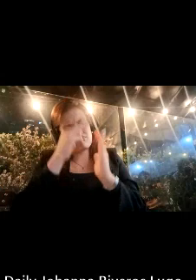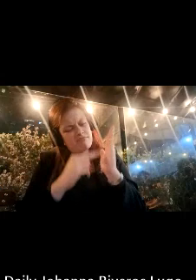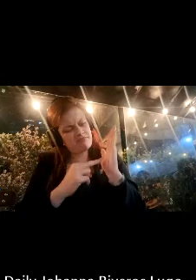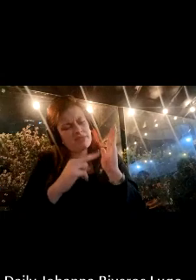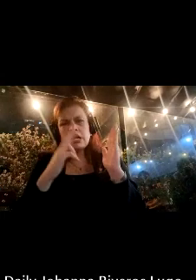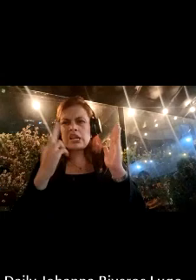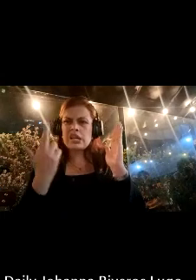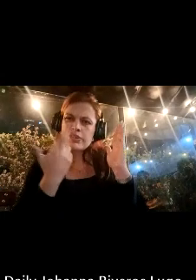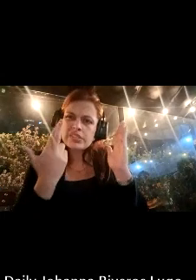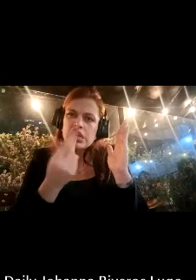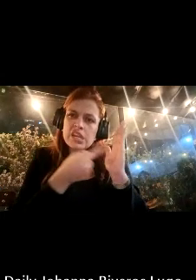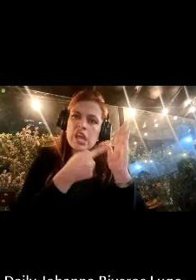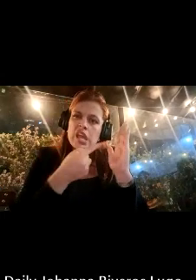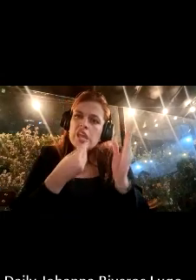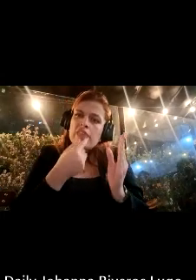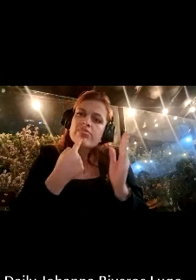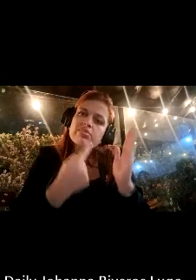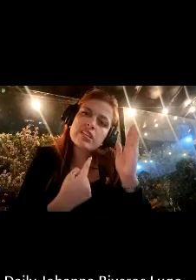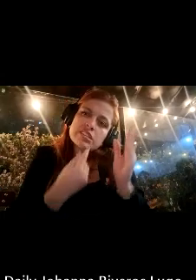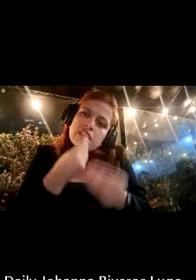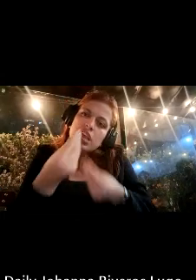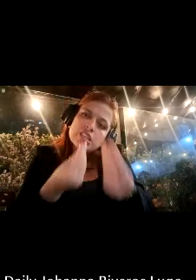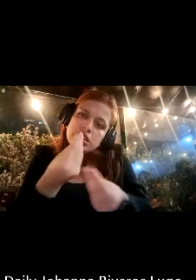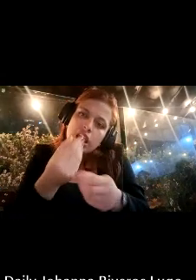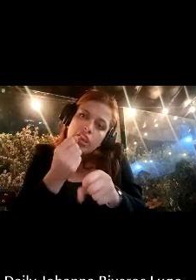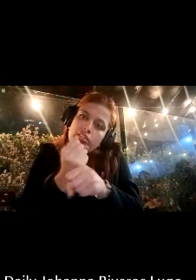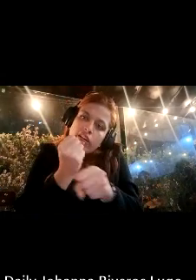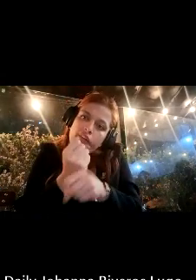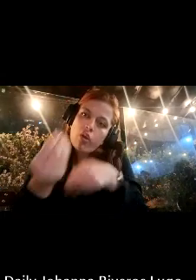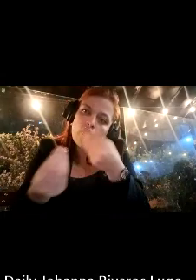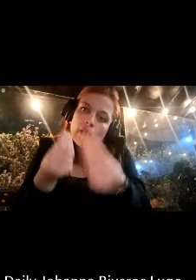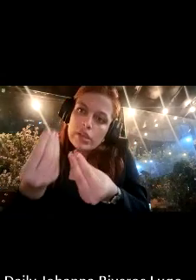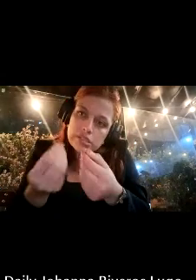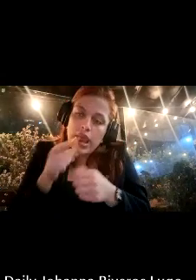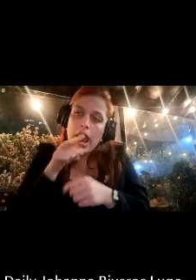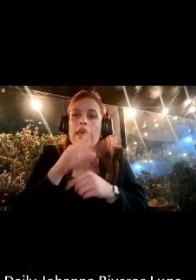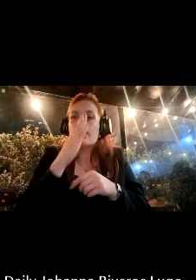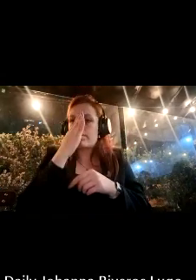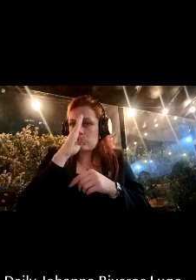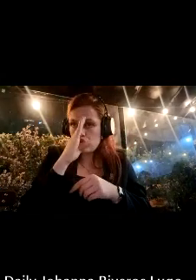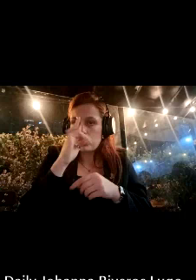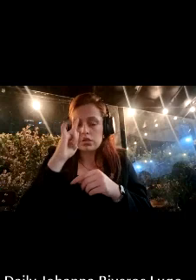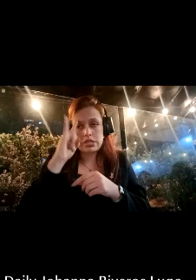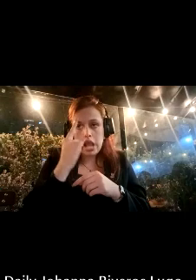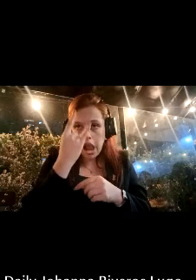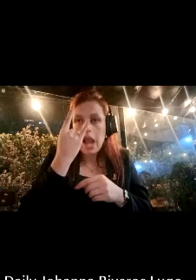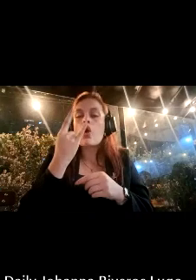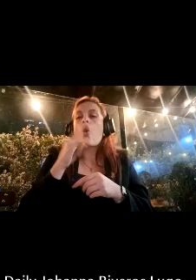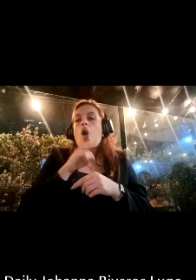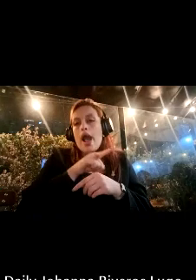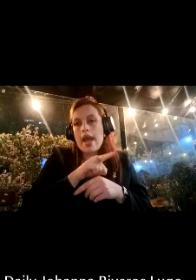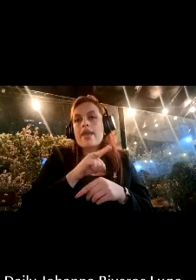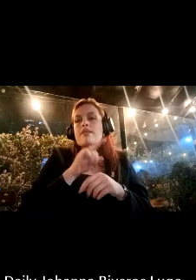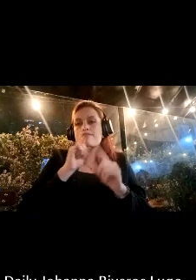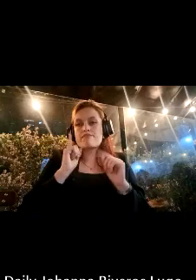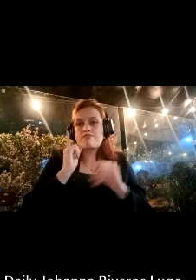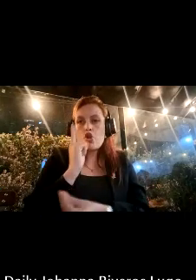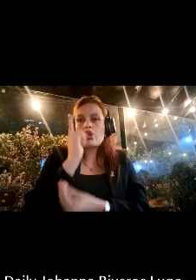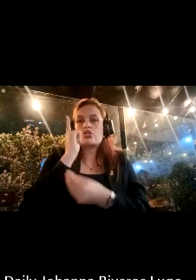desarrollar y pues a resolver las dudas e inquietudes que ustedes tengan. Entonces, escaneamos el